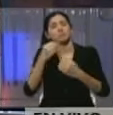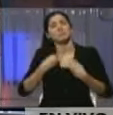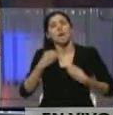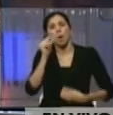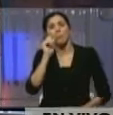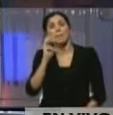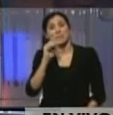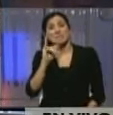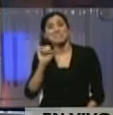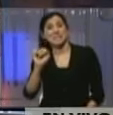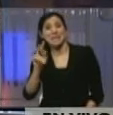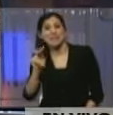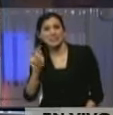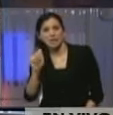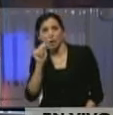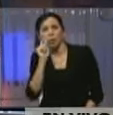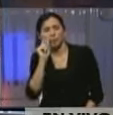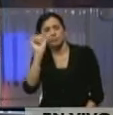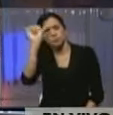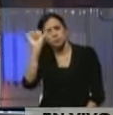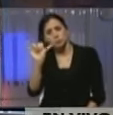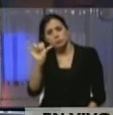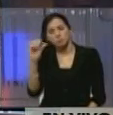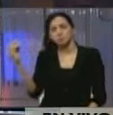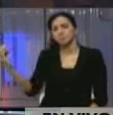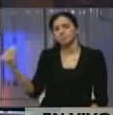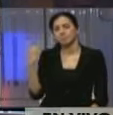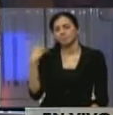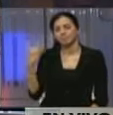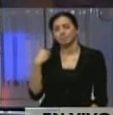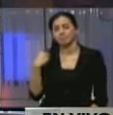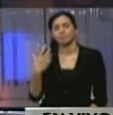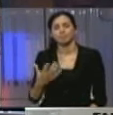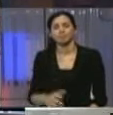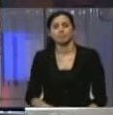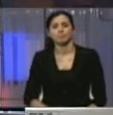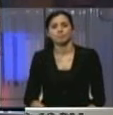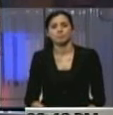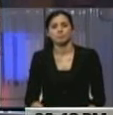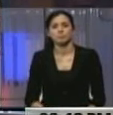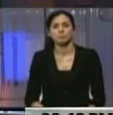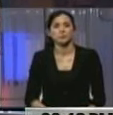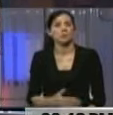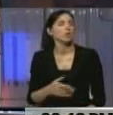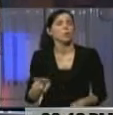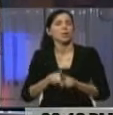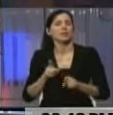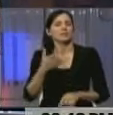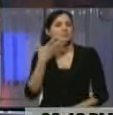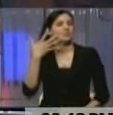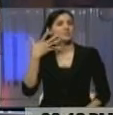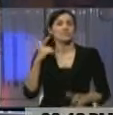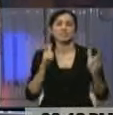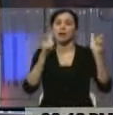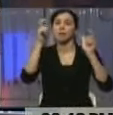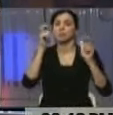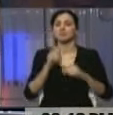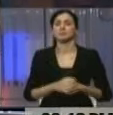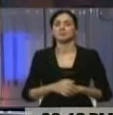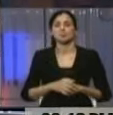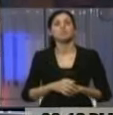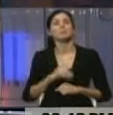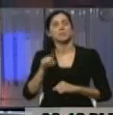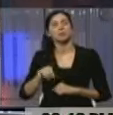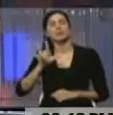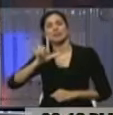la sangre rebelde que llevaba orgulloso nuestro comandante Hugo Chávez y también nuestro querido